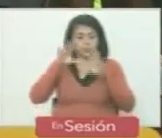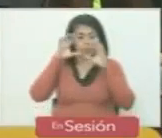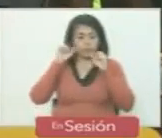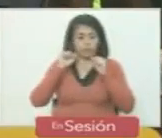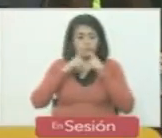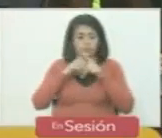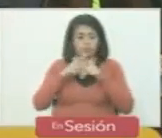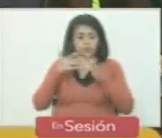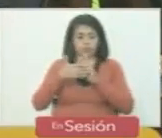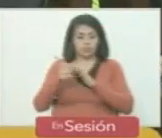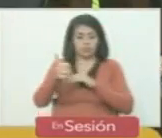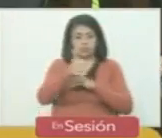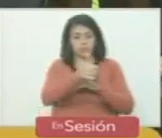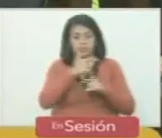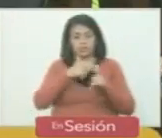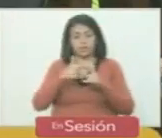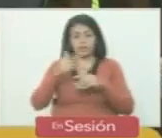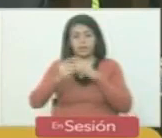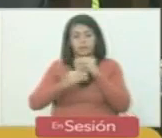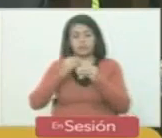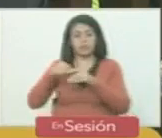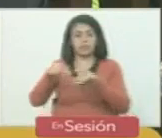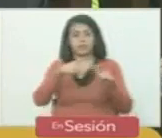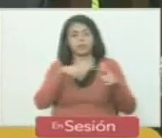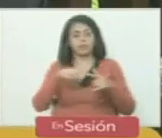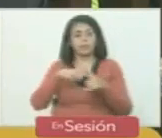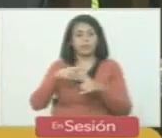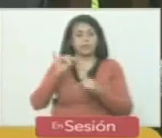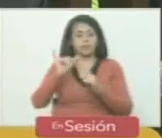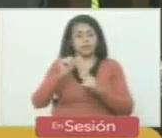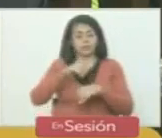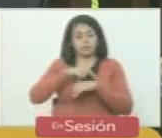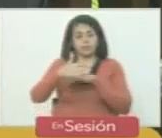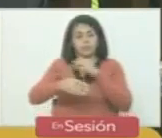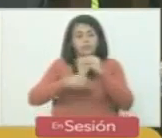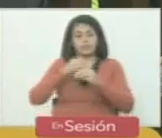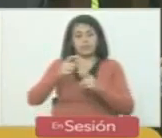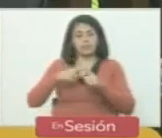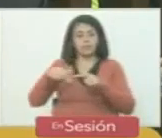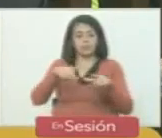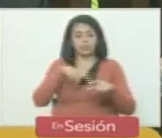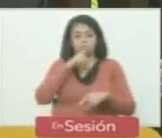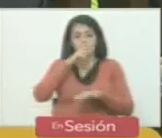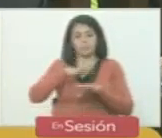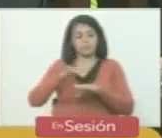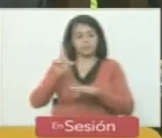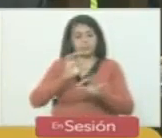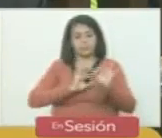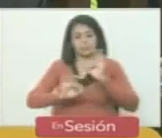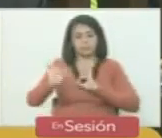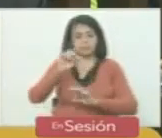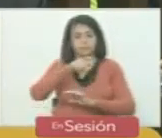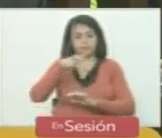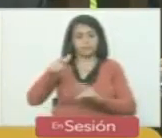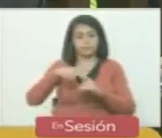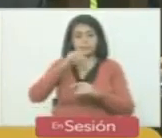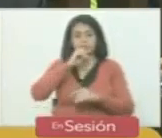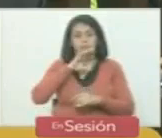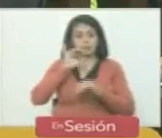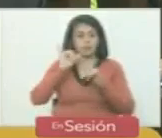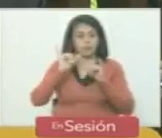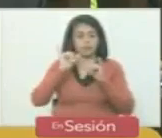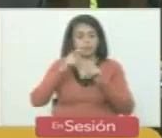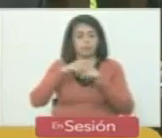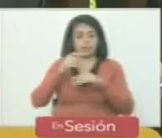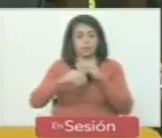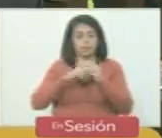entendemos a cada uno. El mismo Estado en su época tuvo la culpa, no preparó a la gente. La historia misma